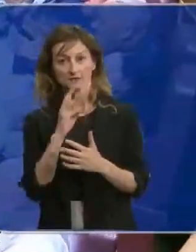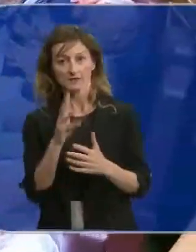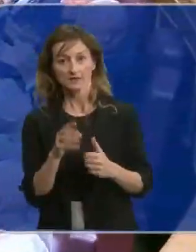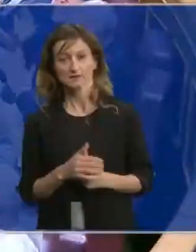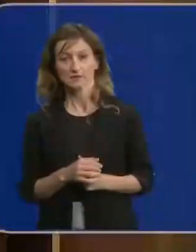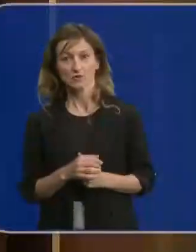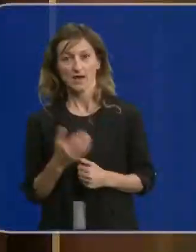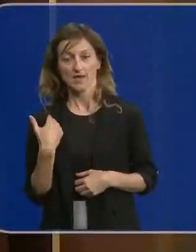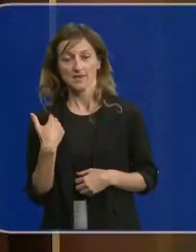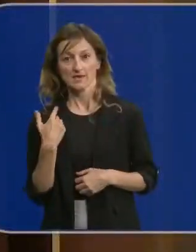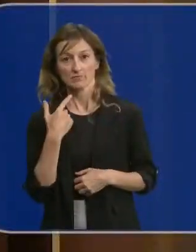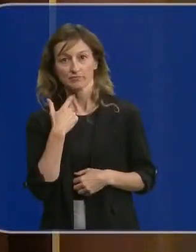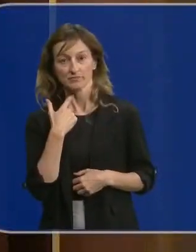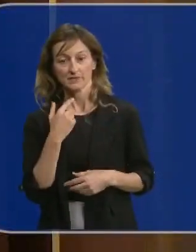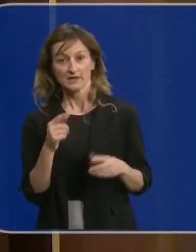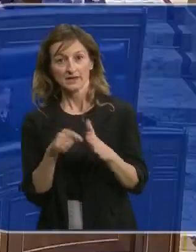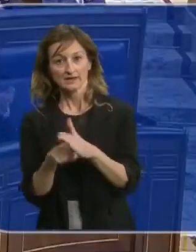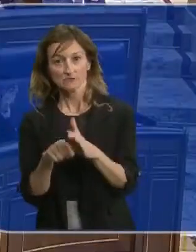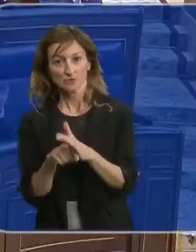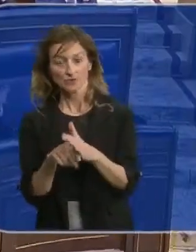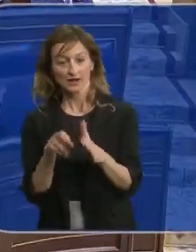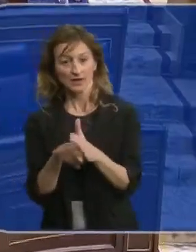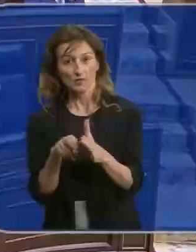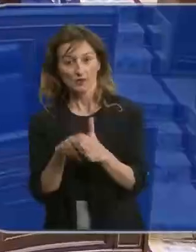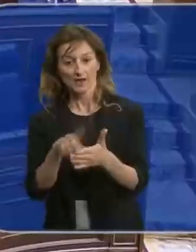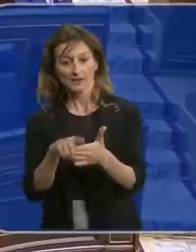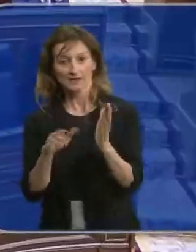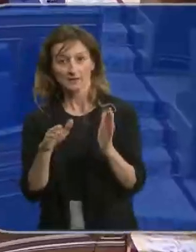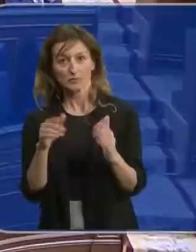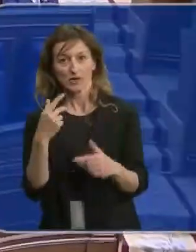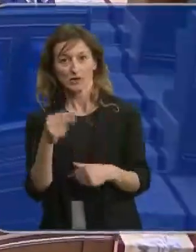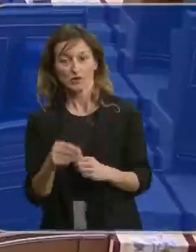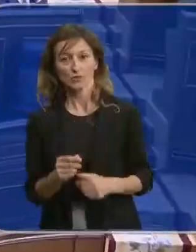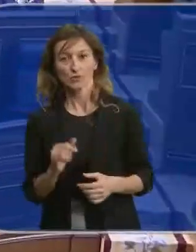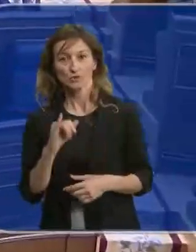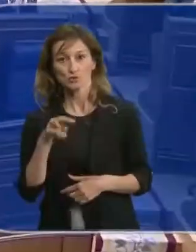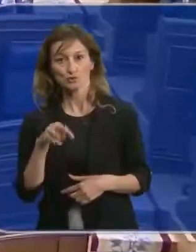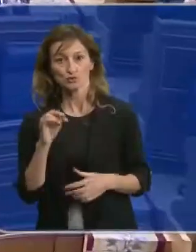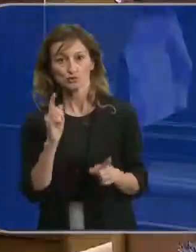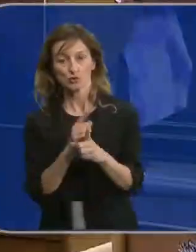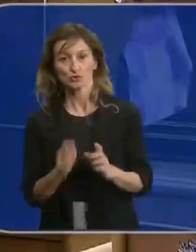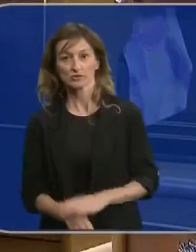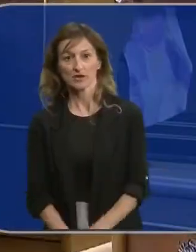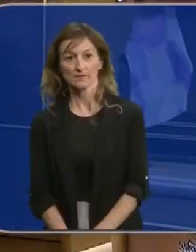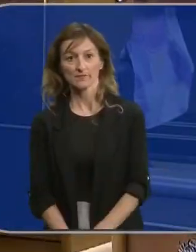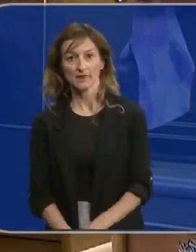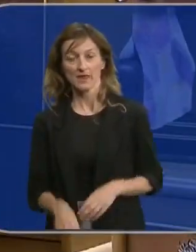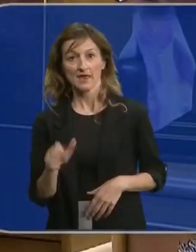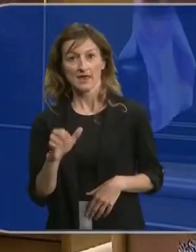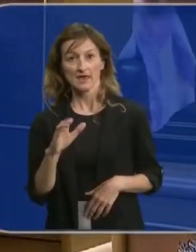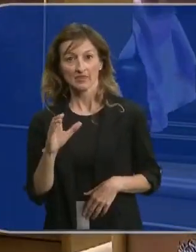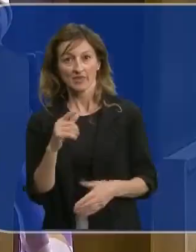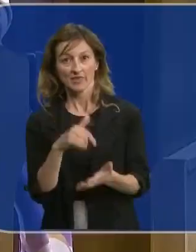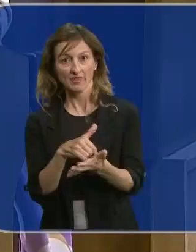parlamentaria ayer el congreso tumbó la tramitación de La regulación del alquiler temporal por el rechazo de juns hoy esquerra republicana le